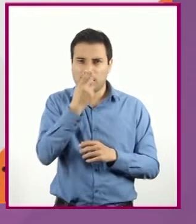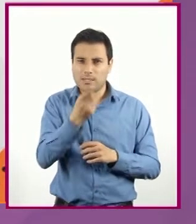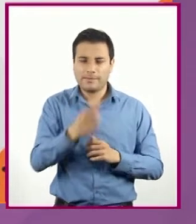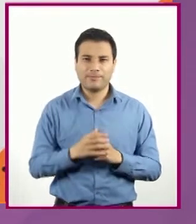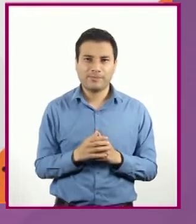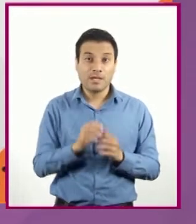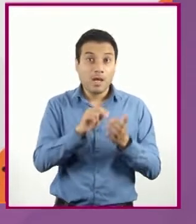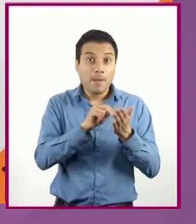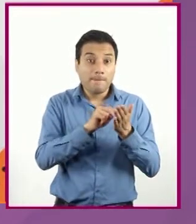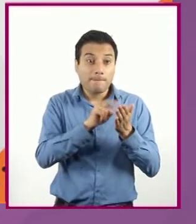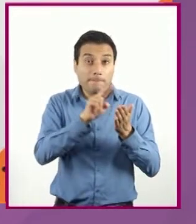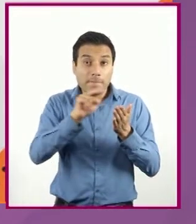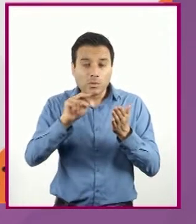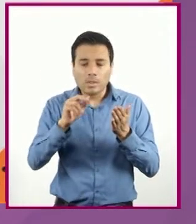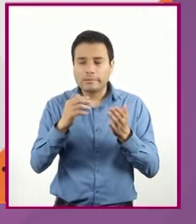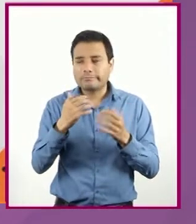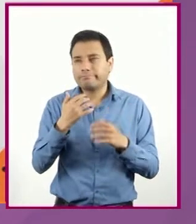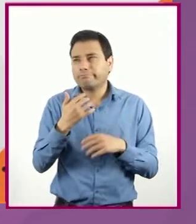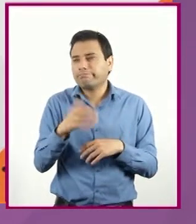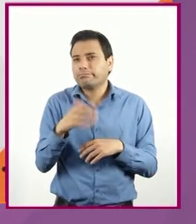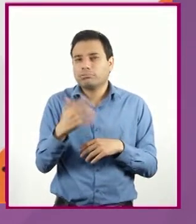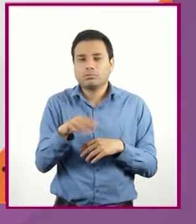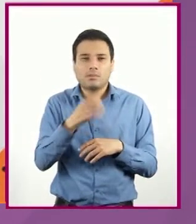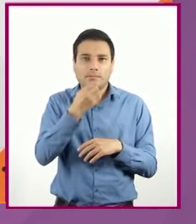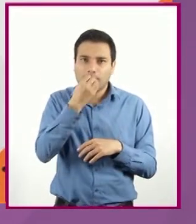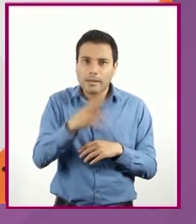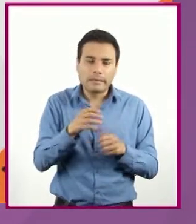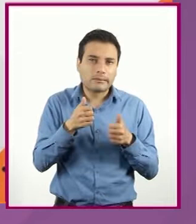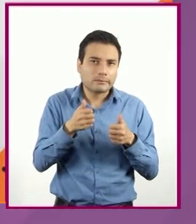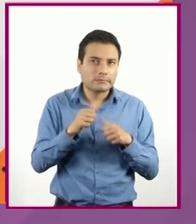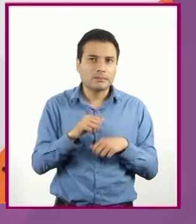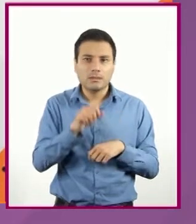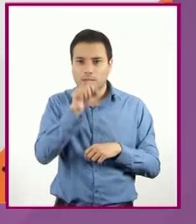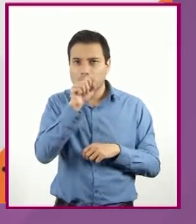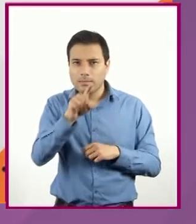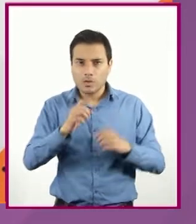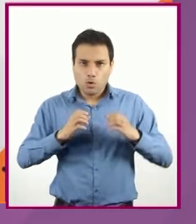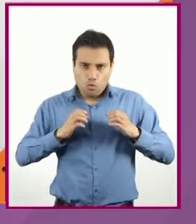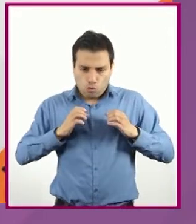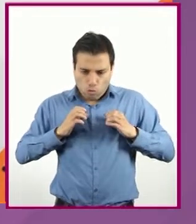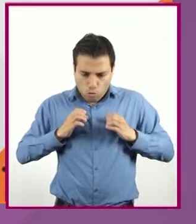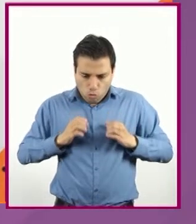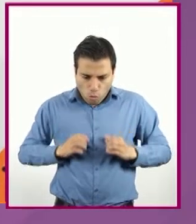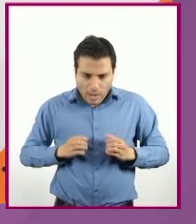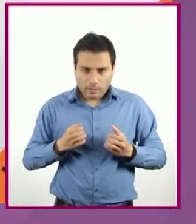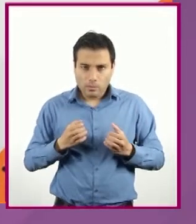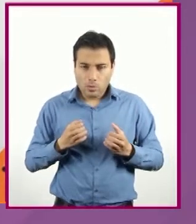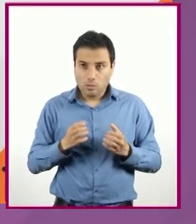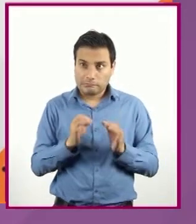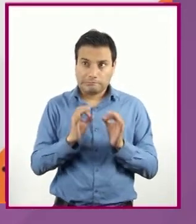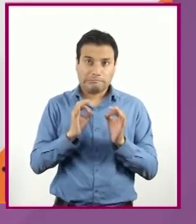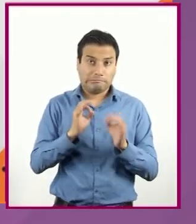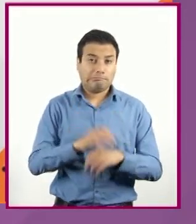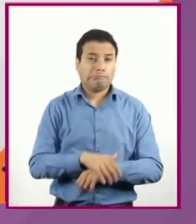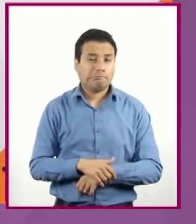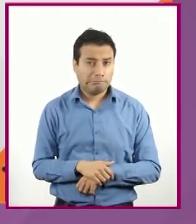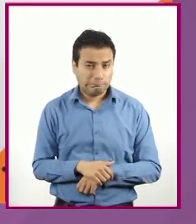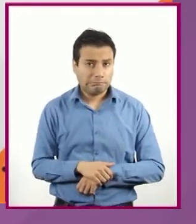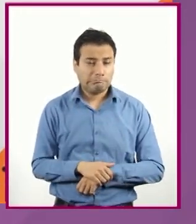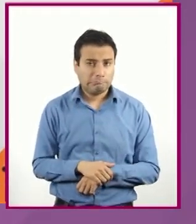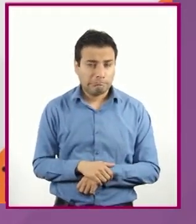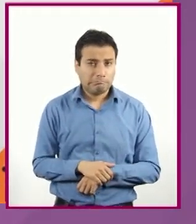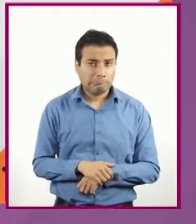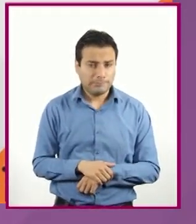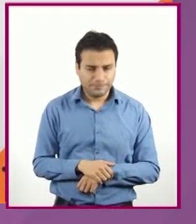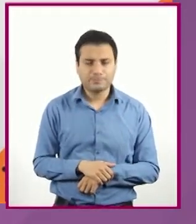habló de la pintura maya y la representación de los cuerpos humanos, que era de forma realista.